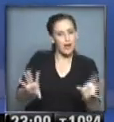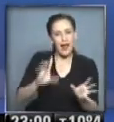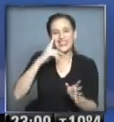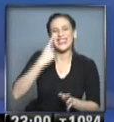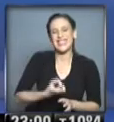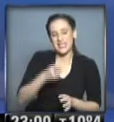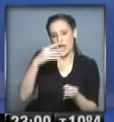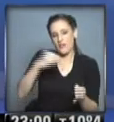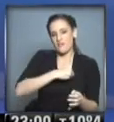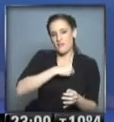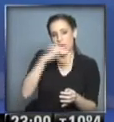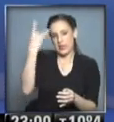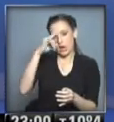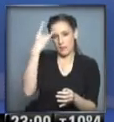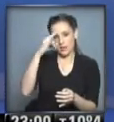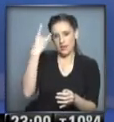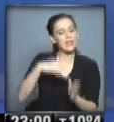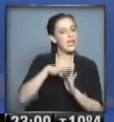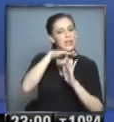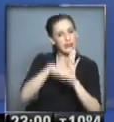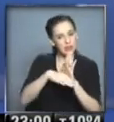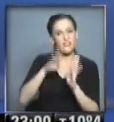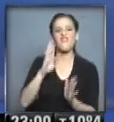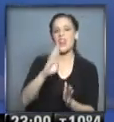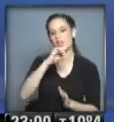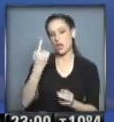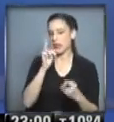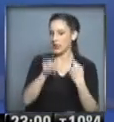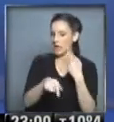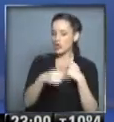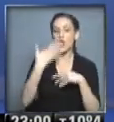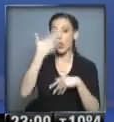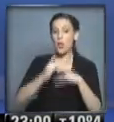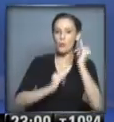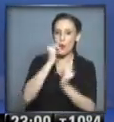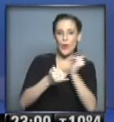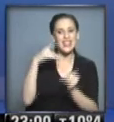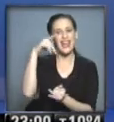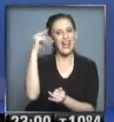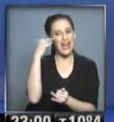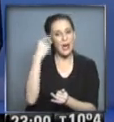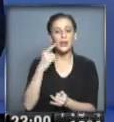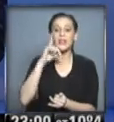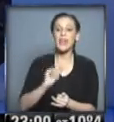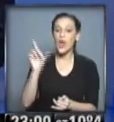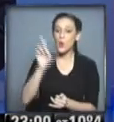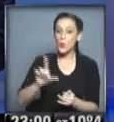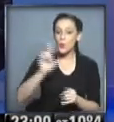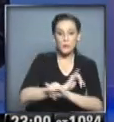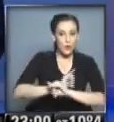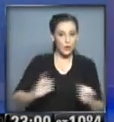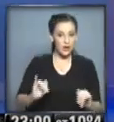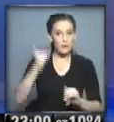independiente que descendió a la vez pero hay mucho más ya nos va a contar gabi y los lunes en este programa hay